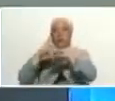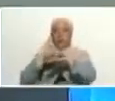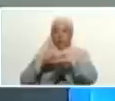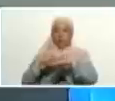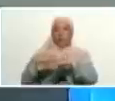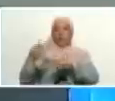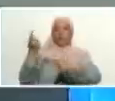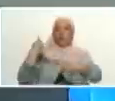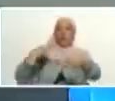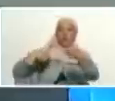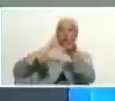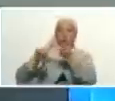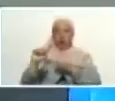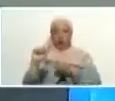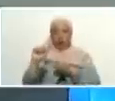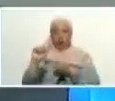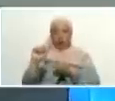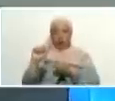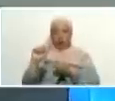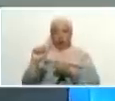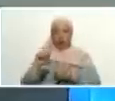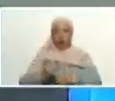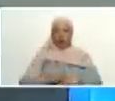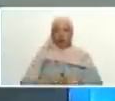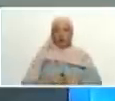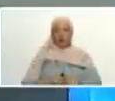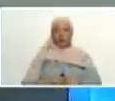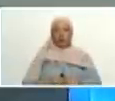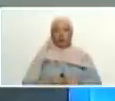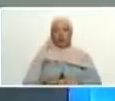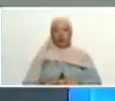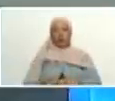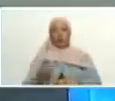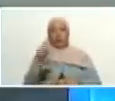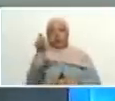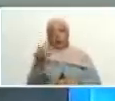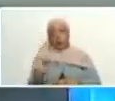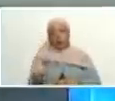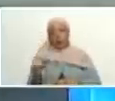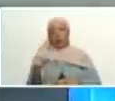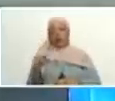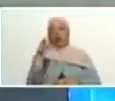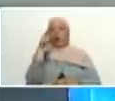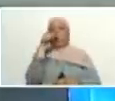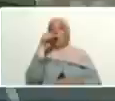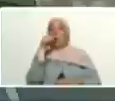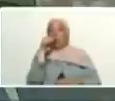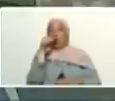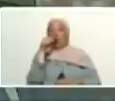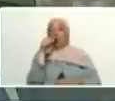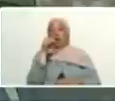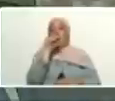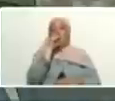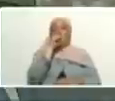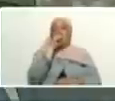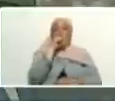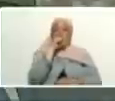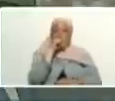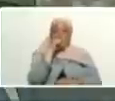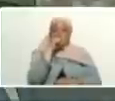Popular para la defensa. General en jefe Domingo Antonio Hernández